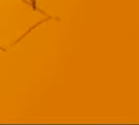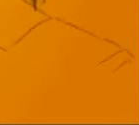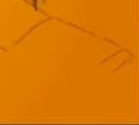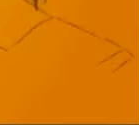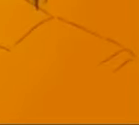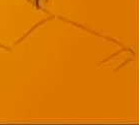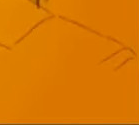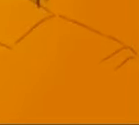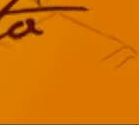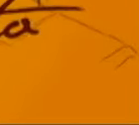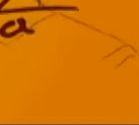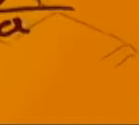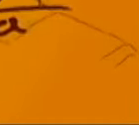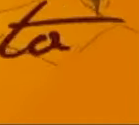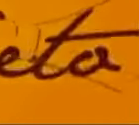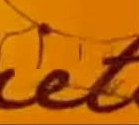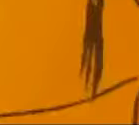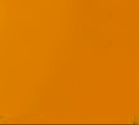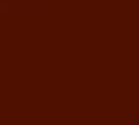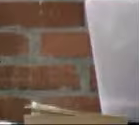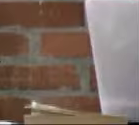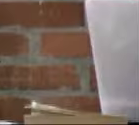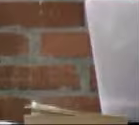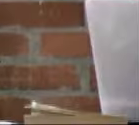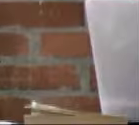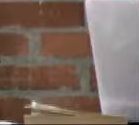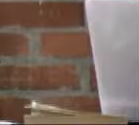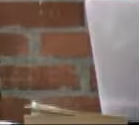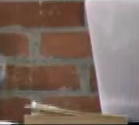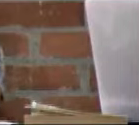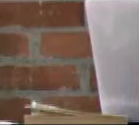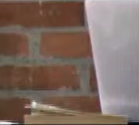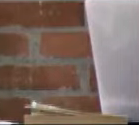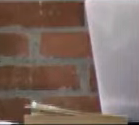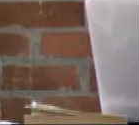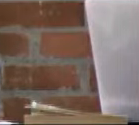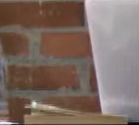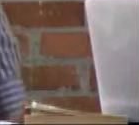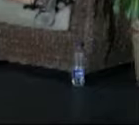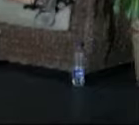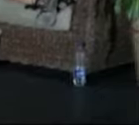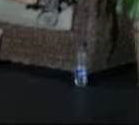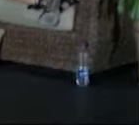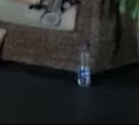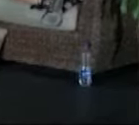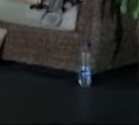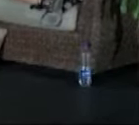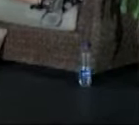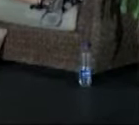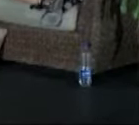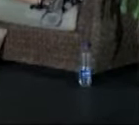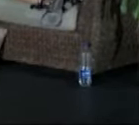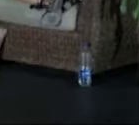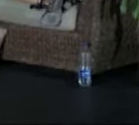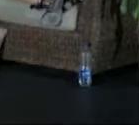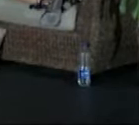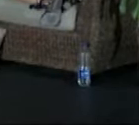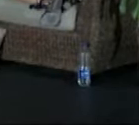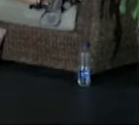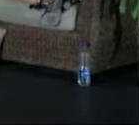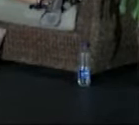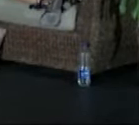Estamos en la mitad del Festival Oiga, Mire, Lea, que ha sido maravilloso. Ha habido una acogida de la comunidad vallecaucana y caleña impresionante. Ha desbordado las